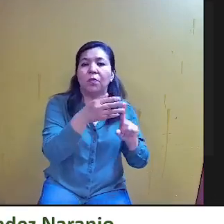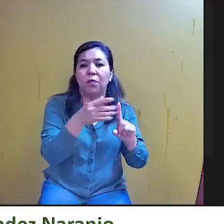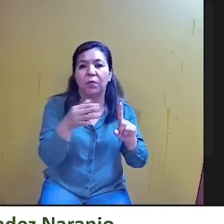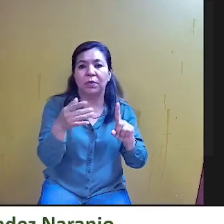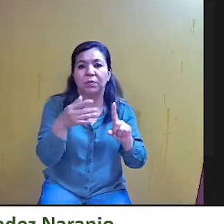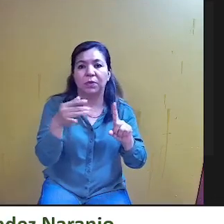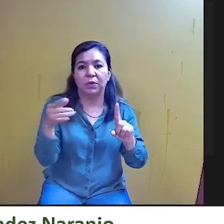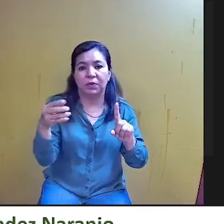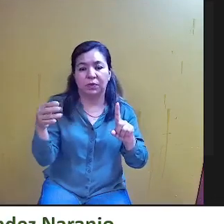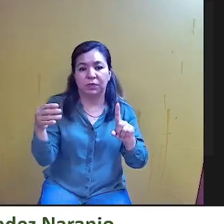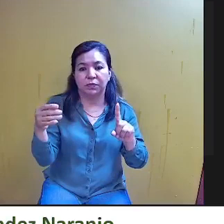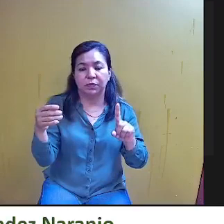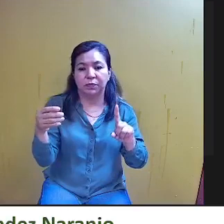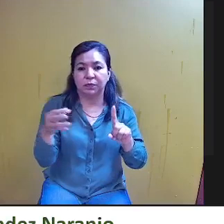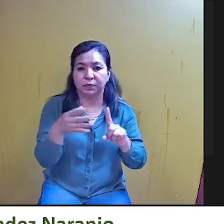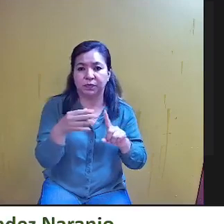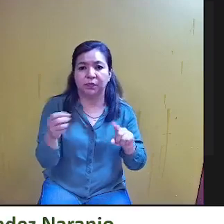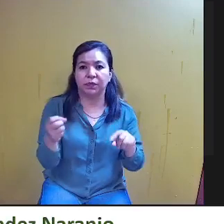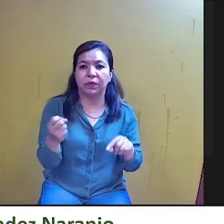77/2023 y